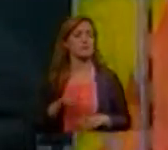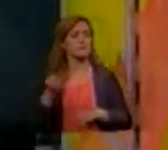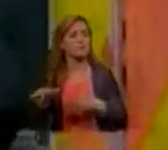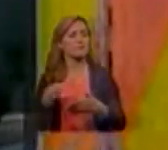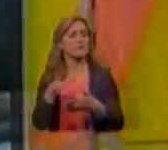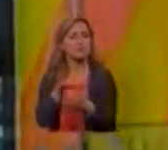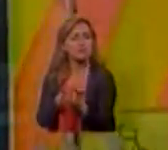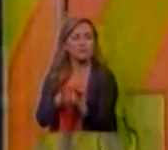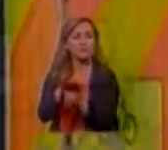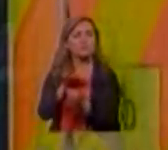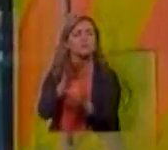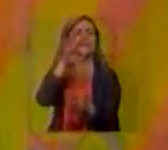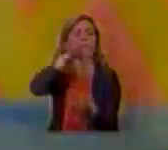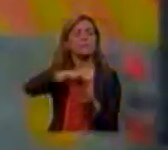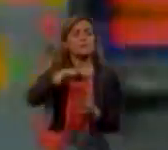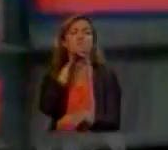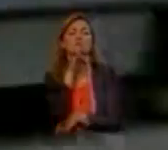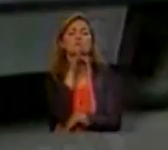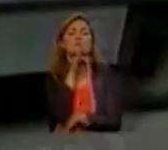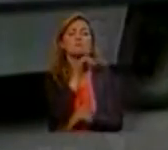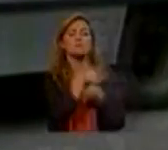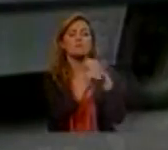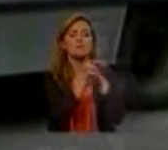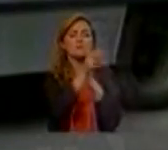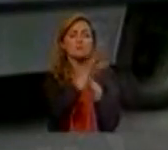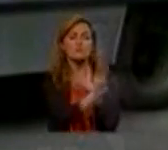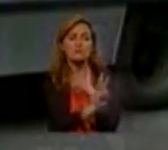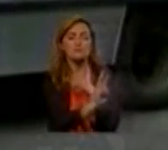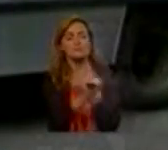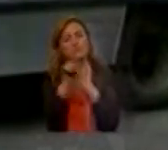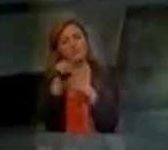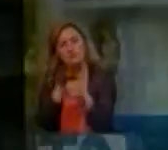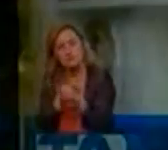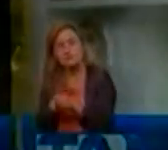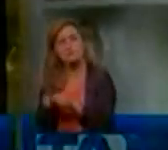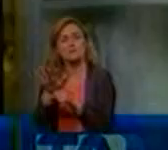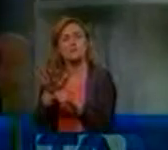de influir en las elecciones estadounidenses de 2016 y en el